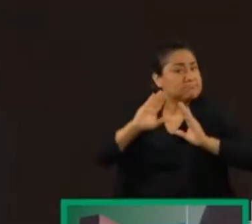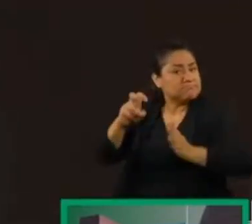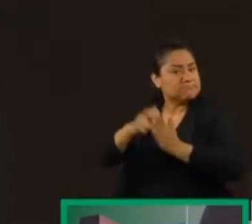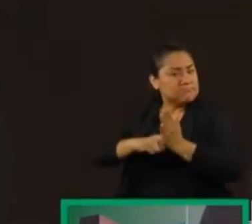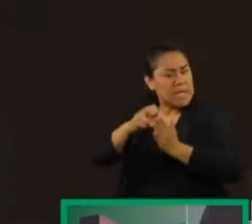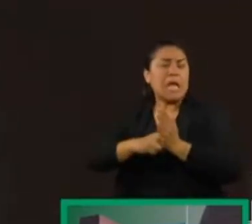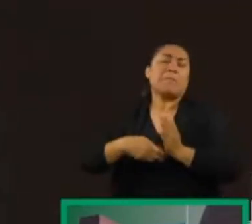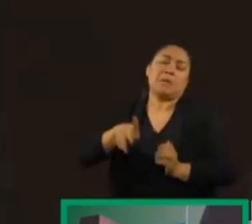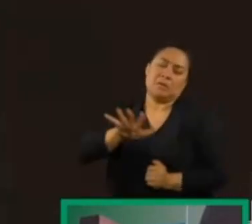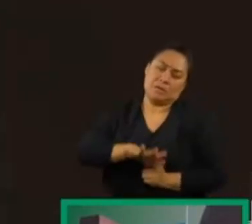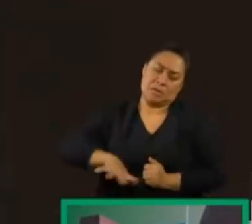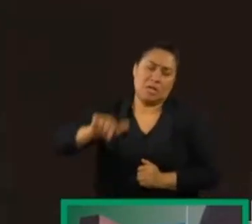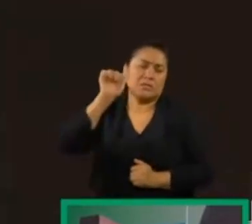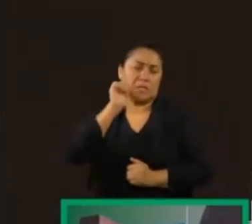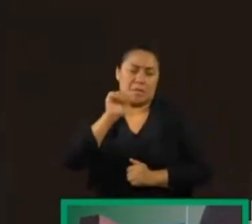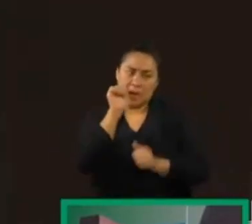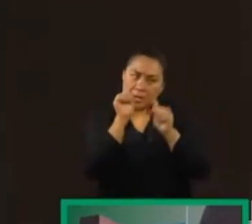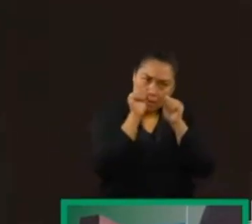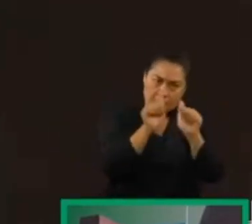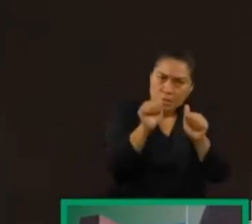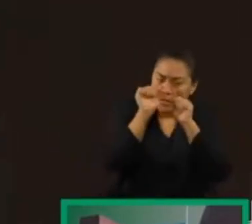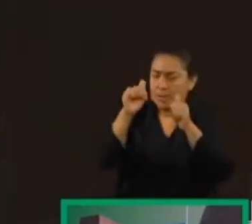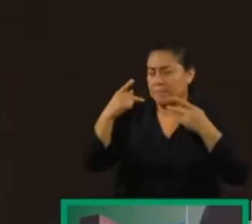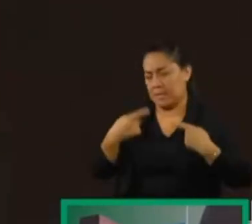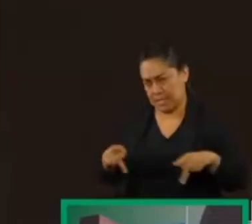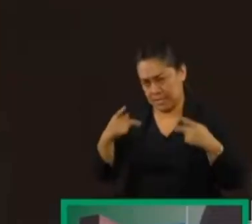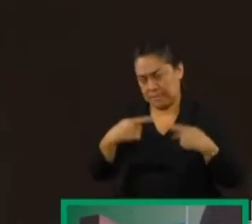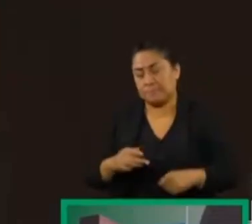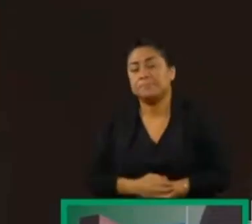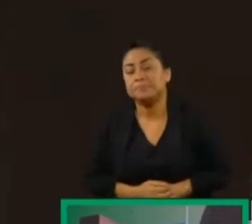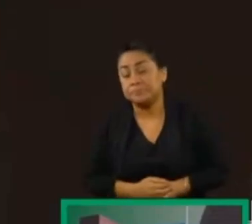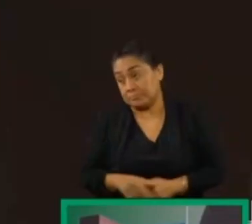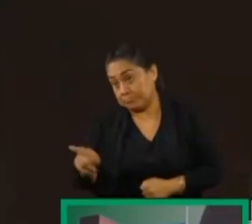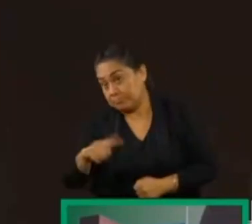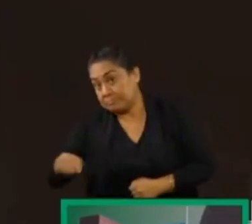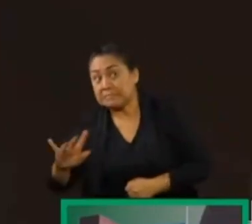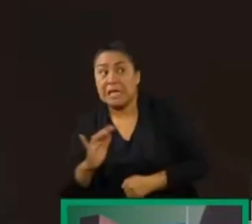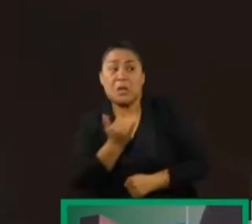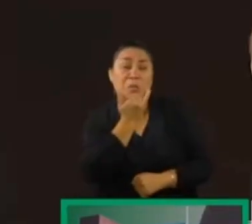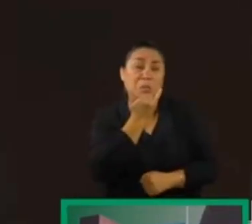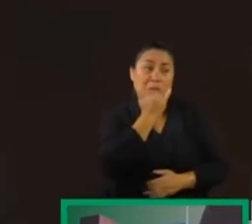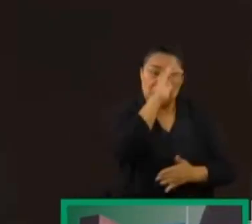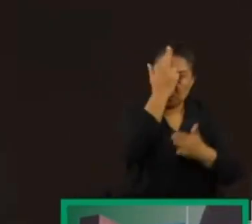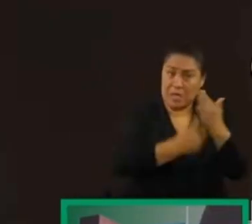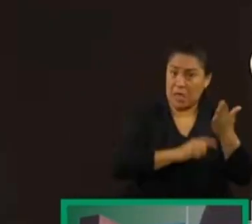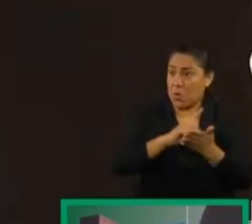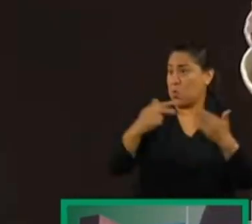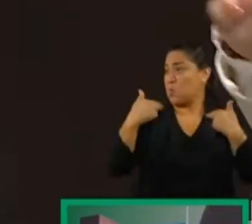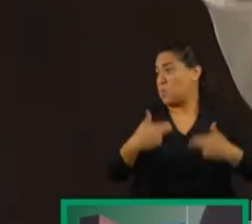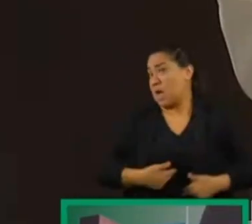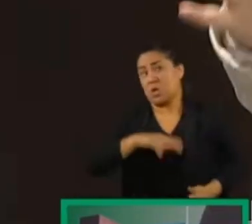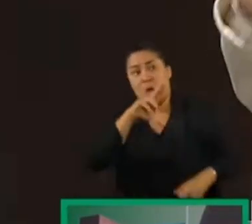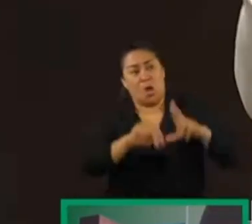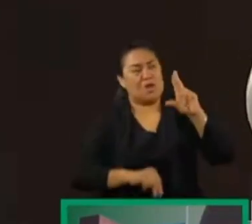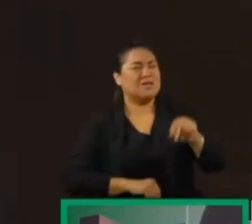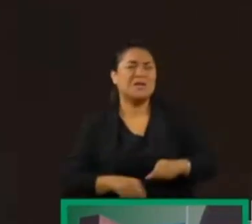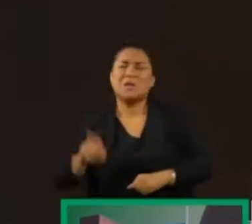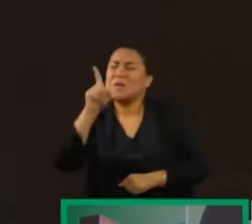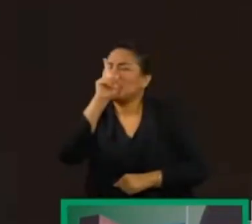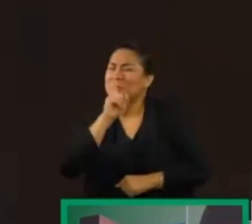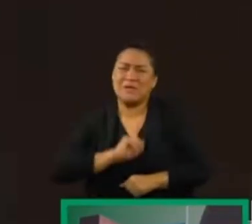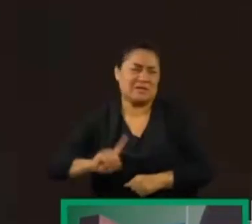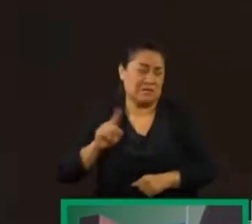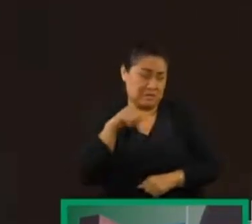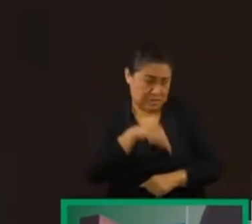de seguridad pública. Y la otra, ¿les preocupa mucho la violación de derechos humanos? No mientan. Jamás en